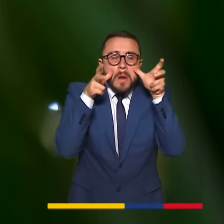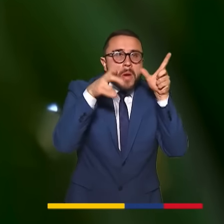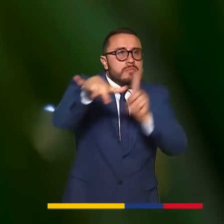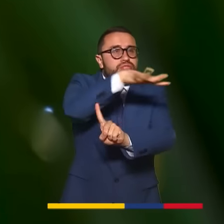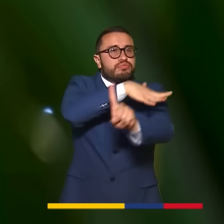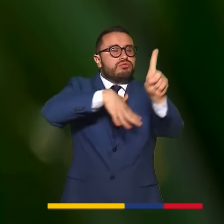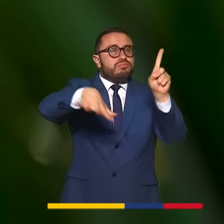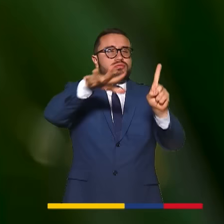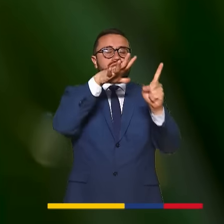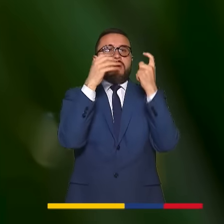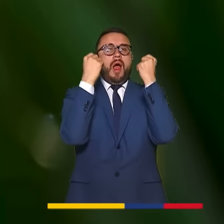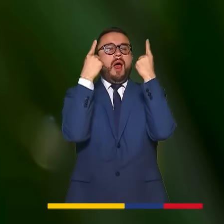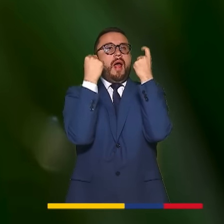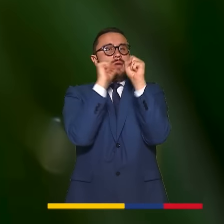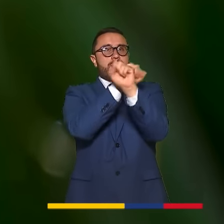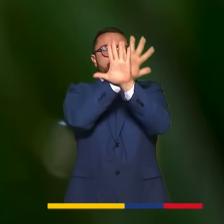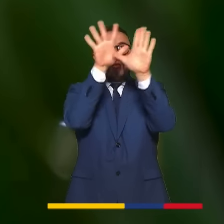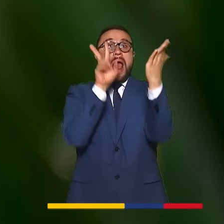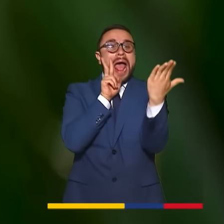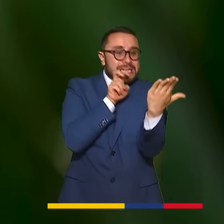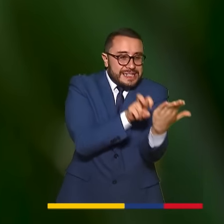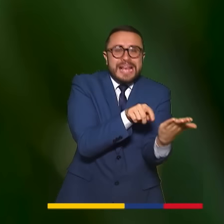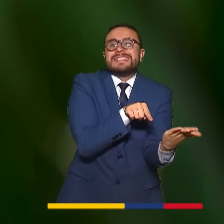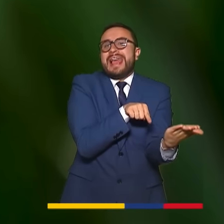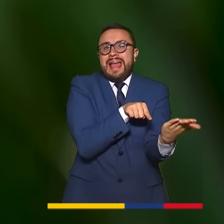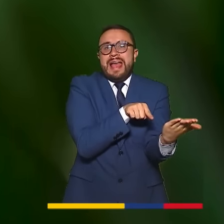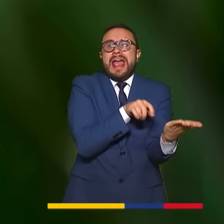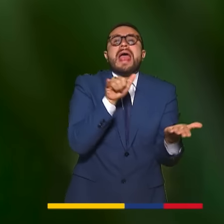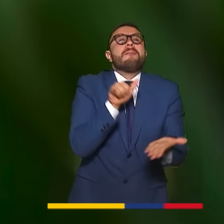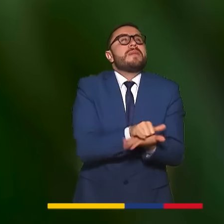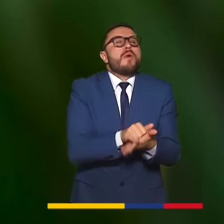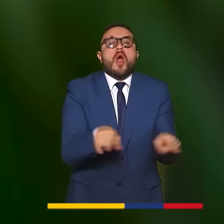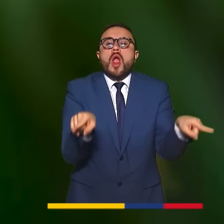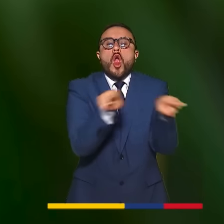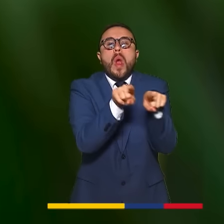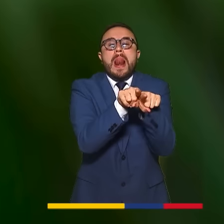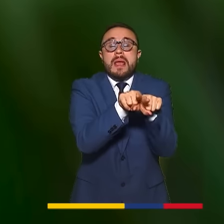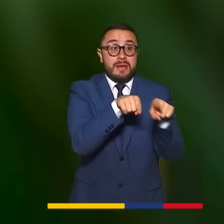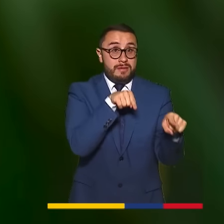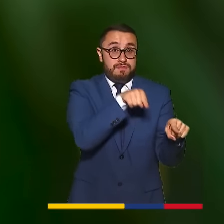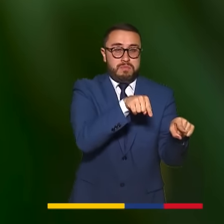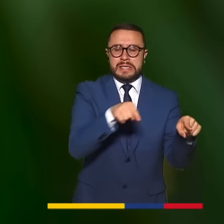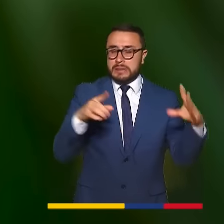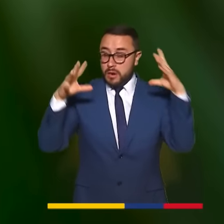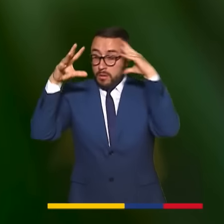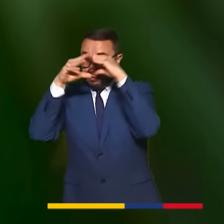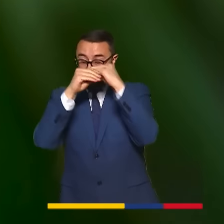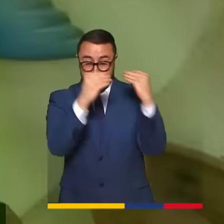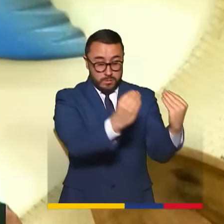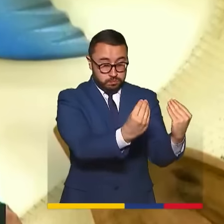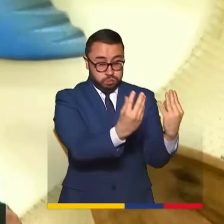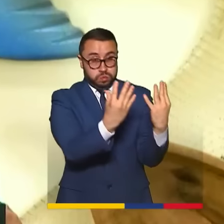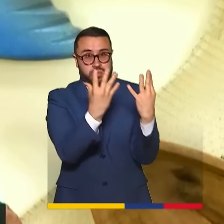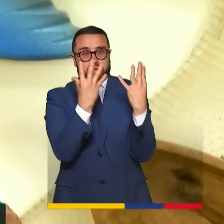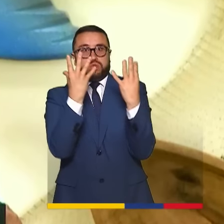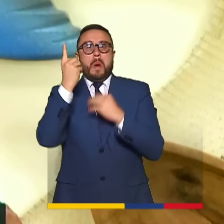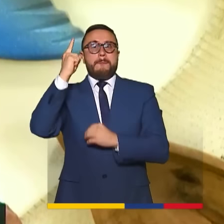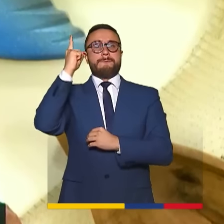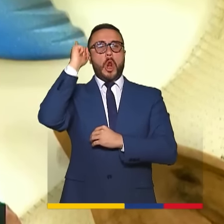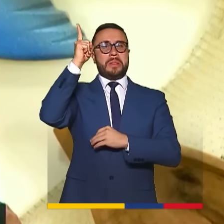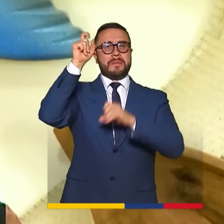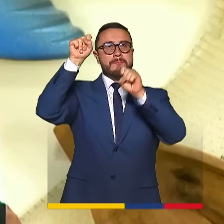que la ciencia es lo único que puede alumbrar la política para que la política sea progresista.